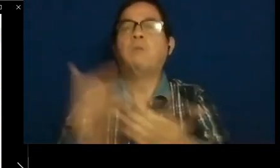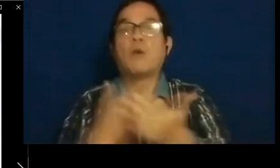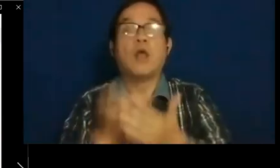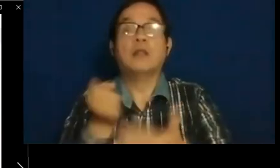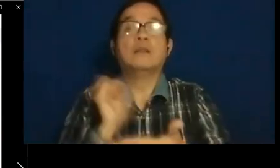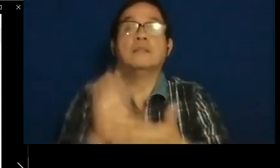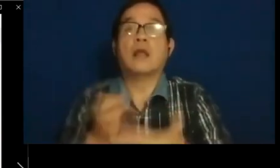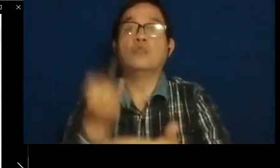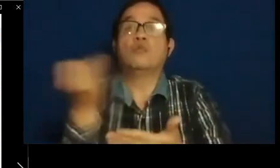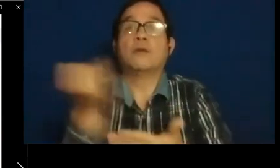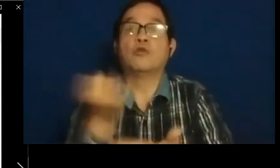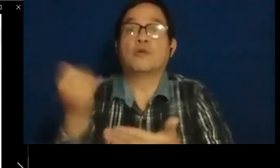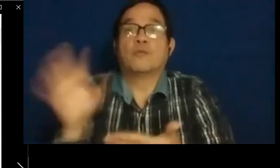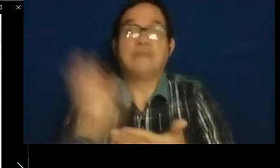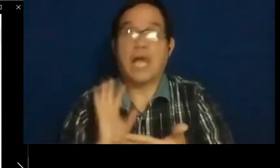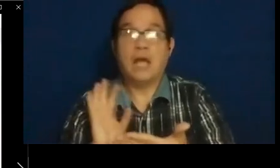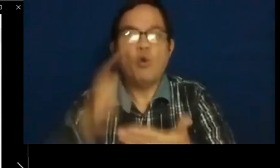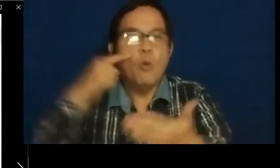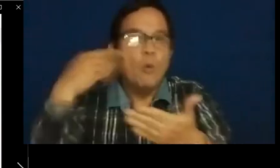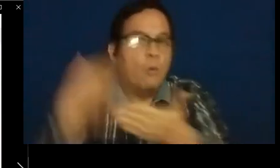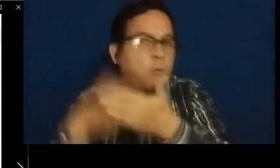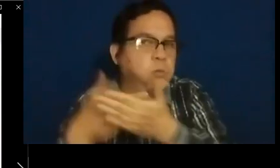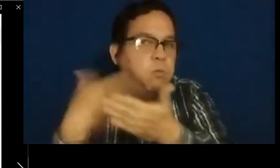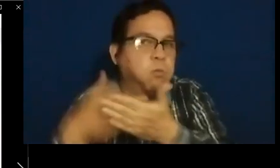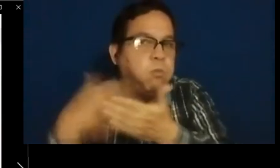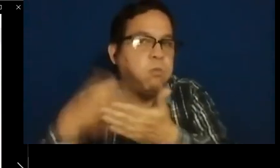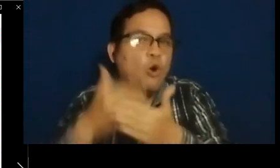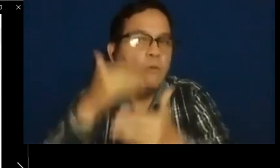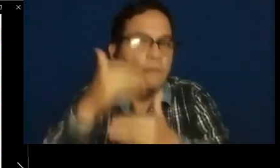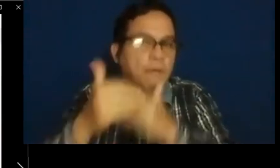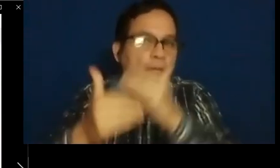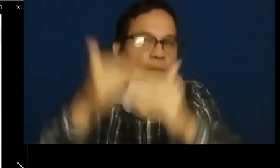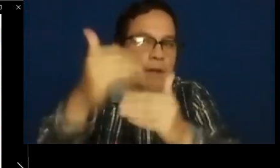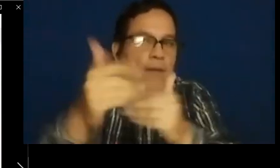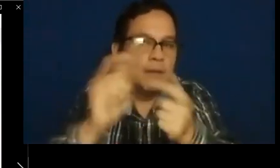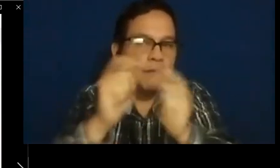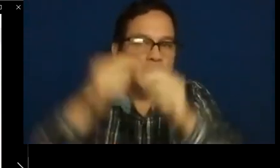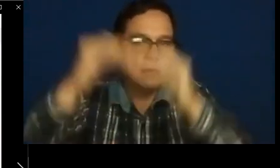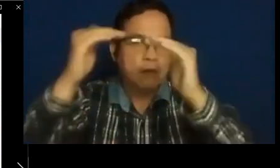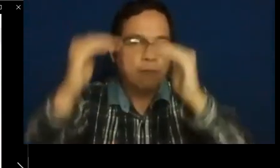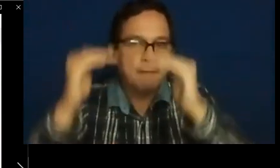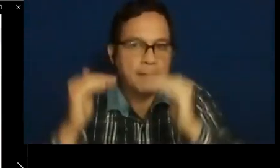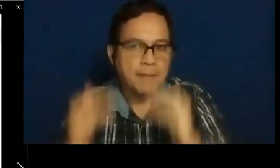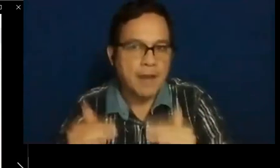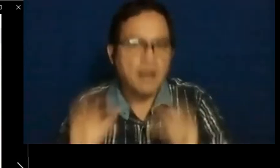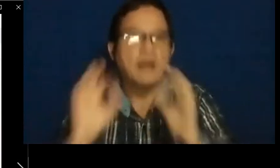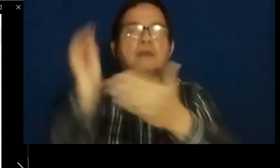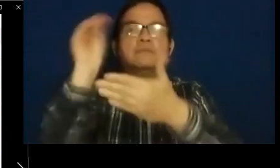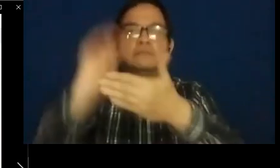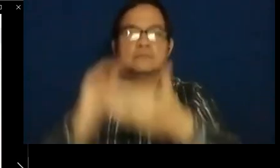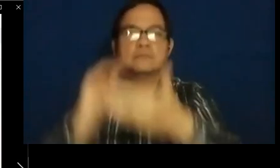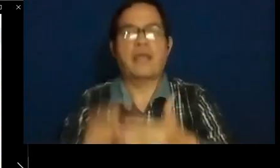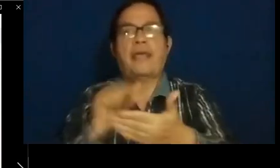aquí el mismo valor aquí y el mismo valor aquí y simplemente cuadrarlo así a la brava. No, hay que colocar los cálculos. ¿Listo? Entonces,